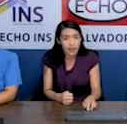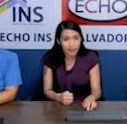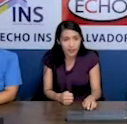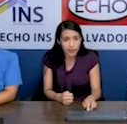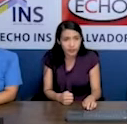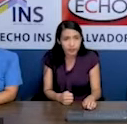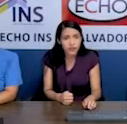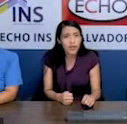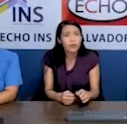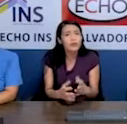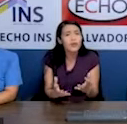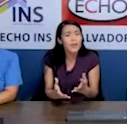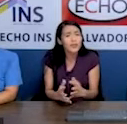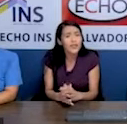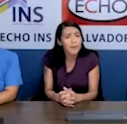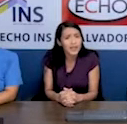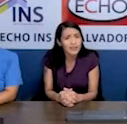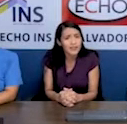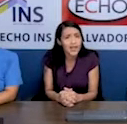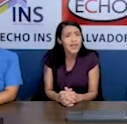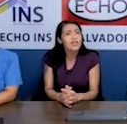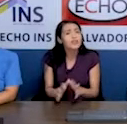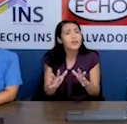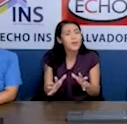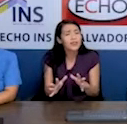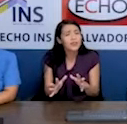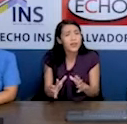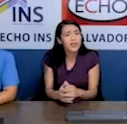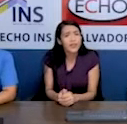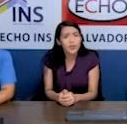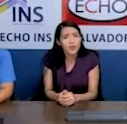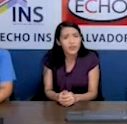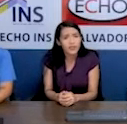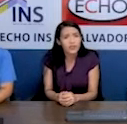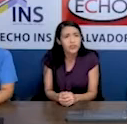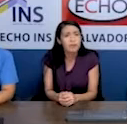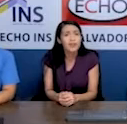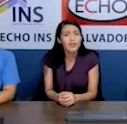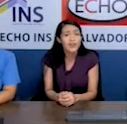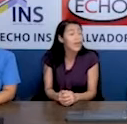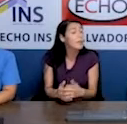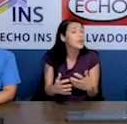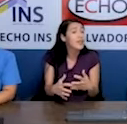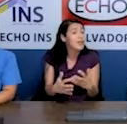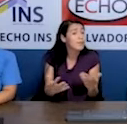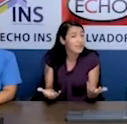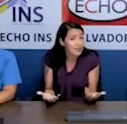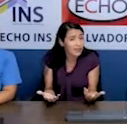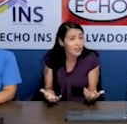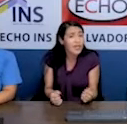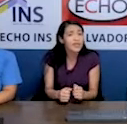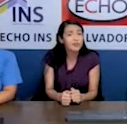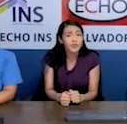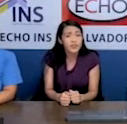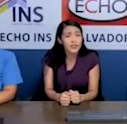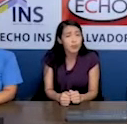de urgencia. Cuando hablamos de emergencia, nos vamos a situar en aquellos contextos que pueden ser hemorragias